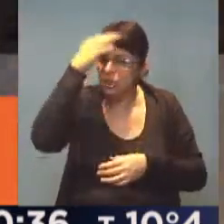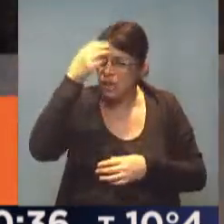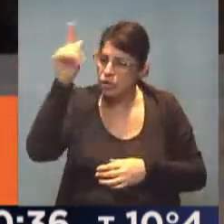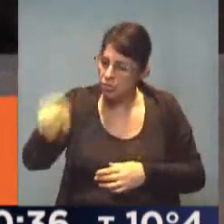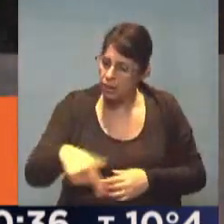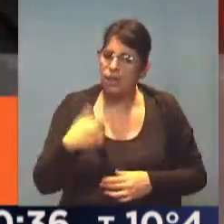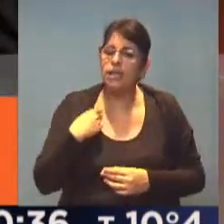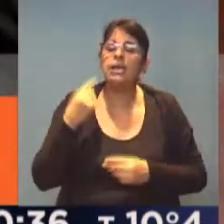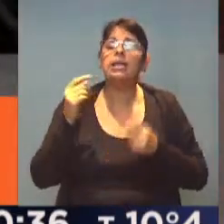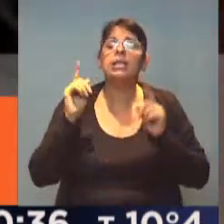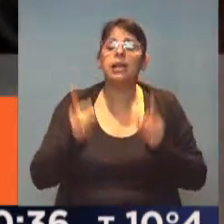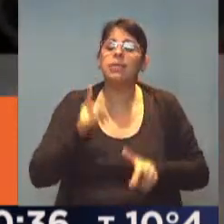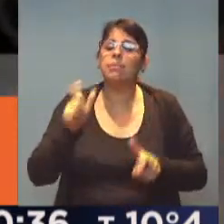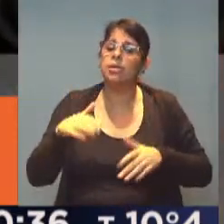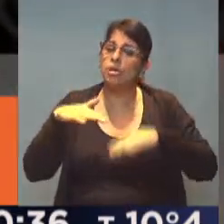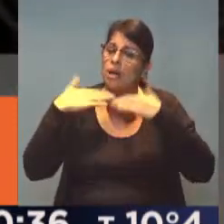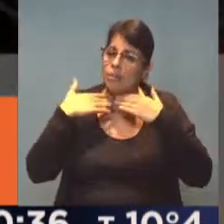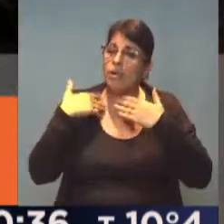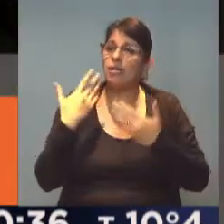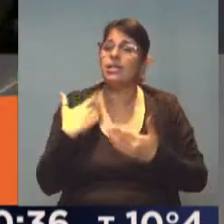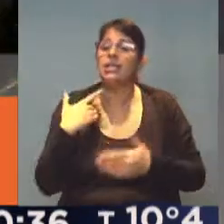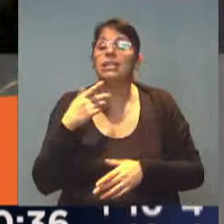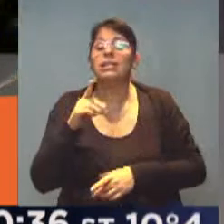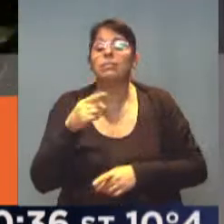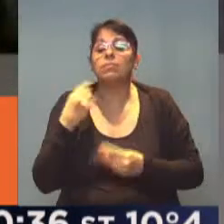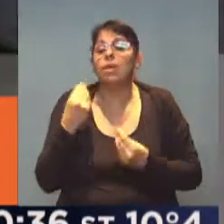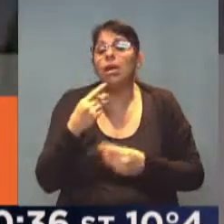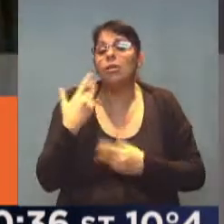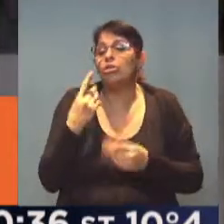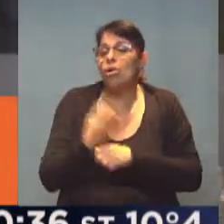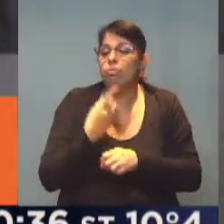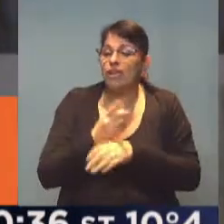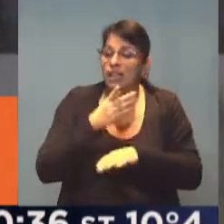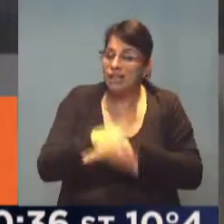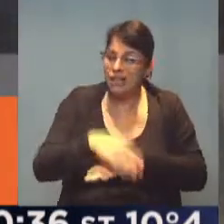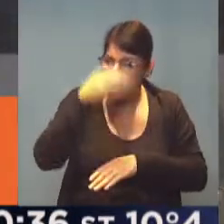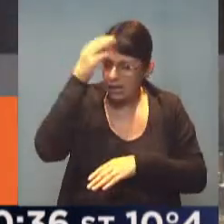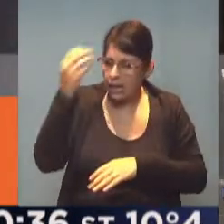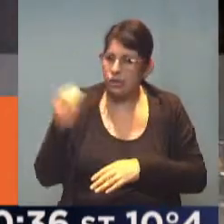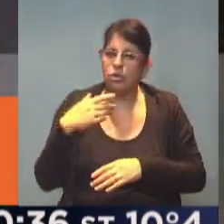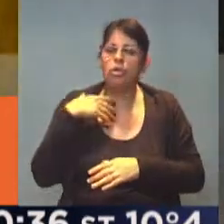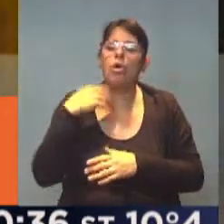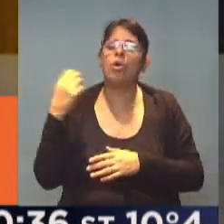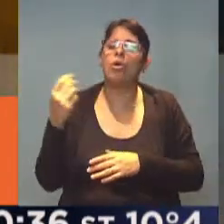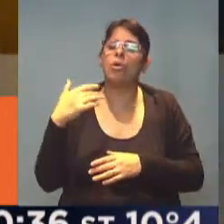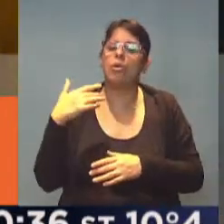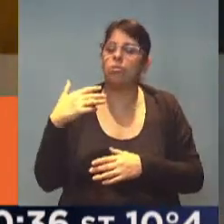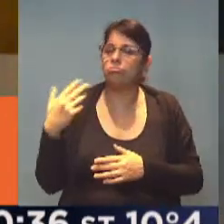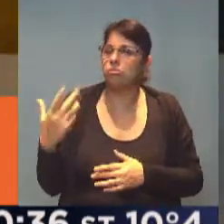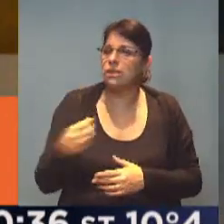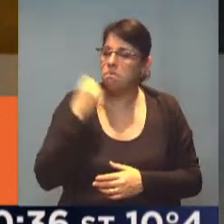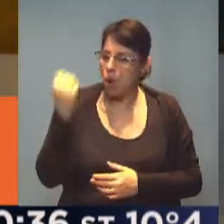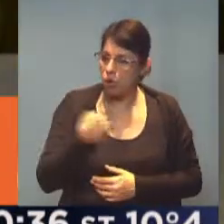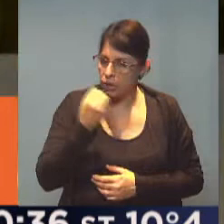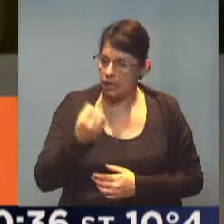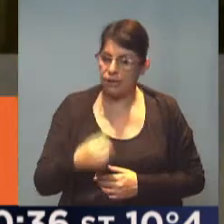mucho para el público que tiene acceso o no tiene acceso a los grandes teatros comerciales y que venga a ver obras que realmente son para, que se tienen que ver